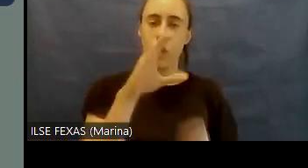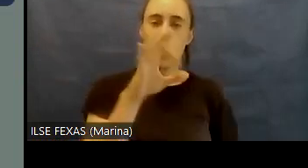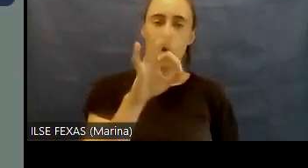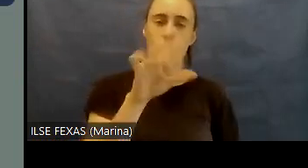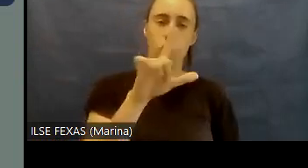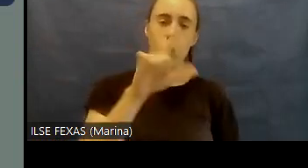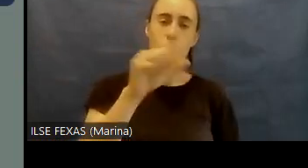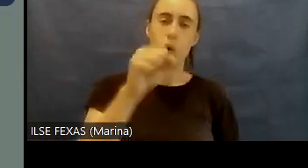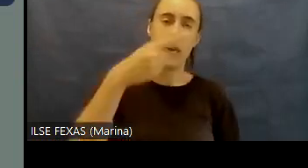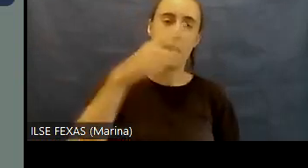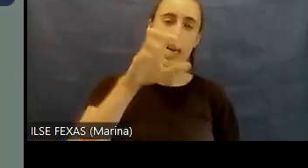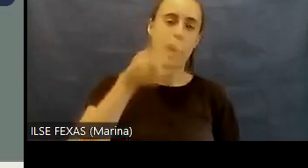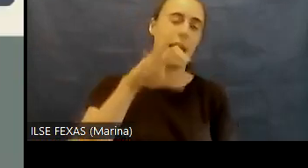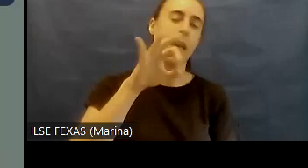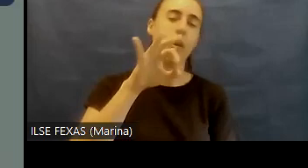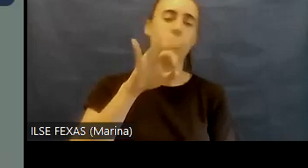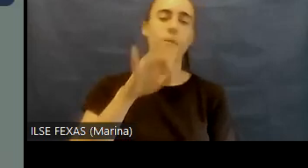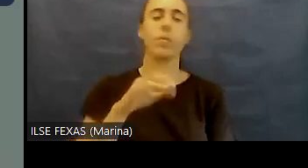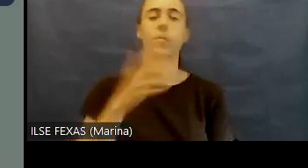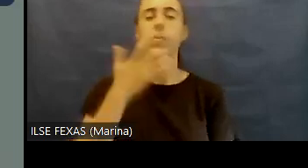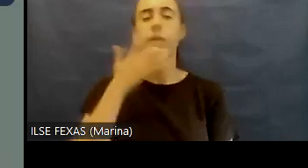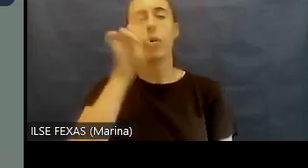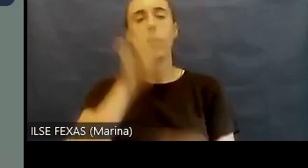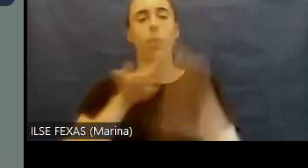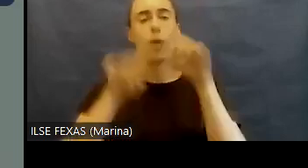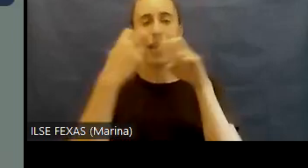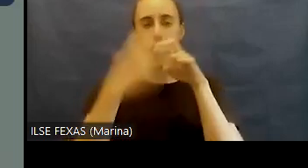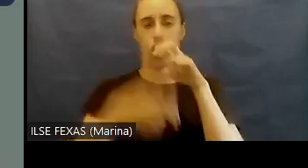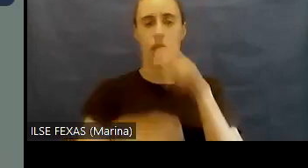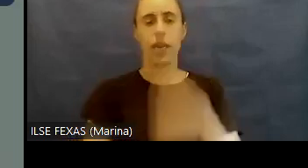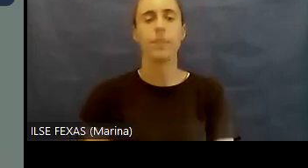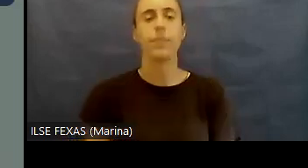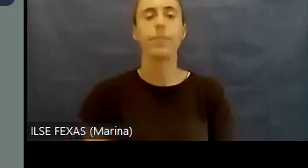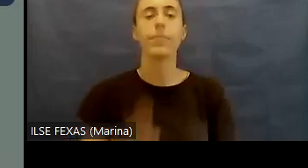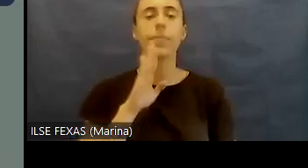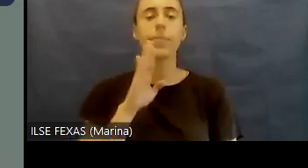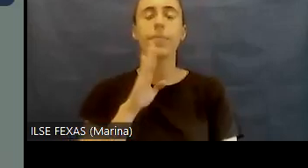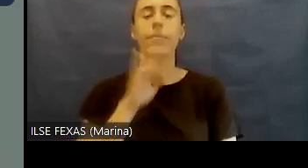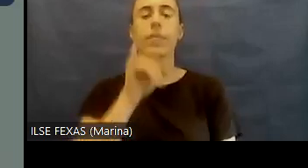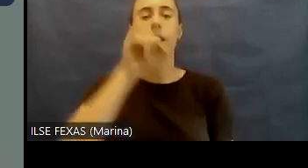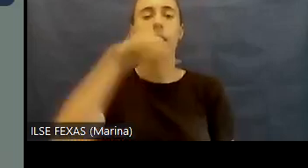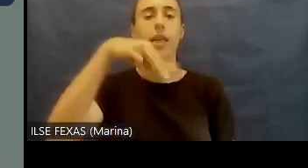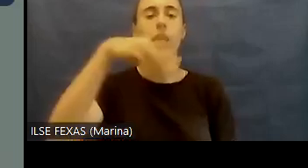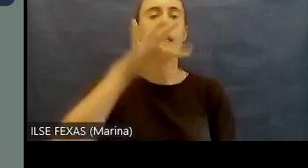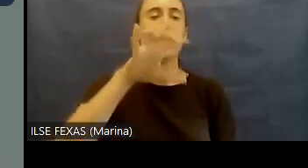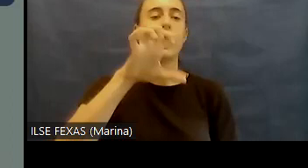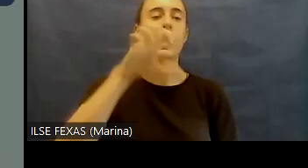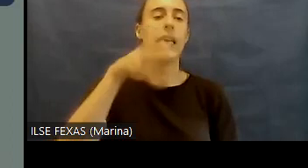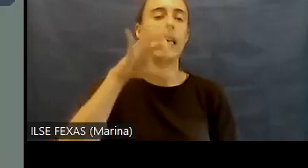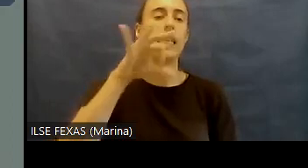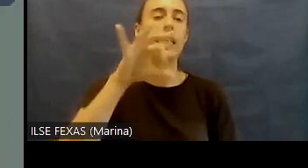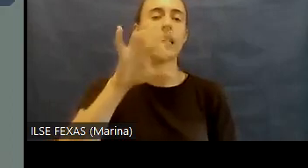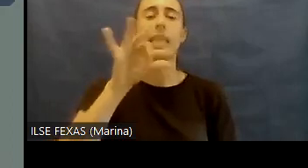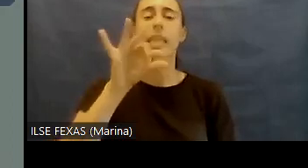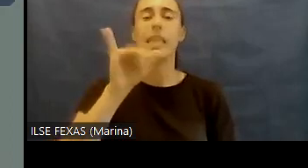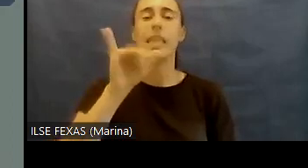artrosis de rodillas, sobre todo rodilla, cadera, puede venir muy bien. Y como os decía, en el Intensivera lo que tenemos es, aparte